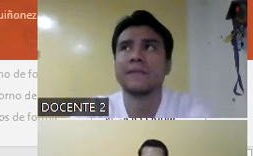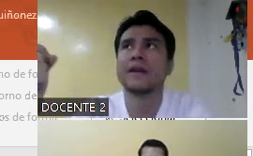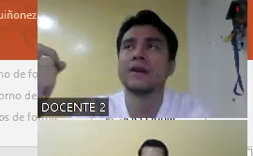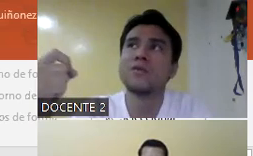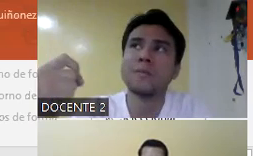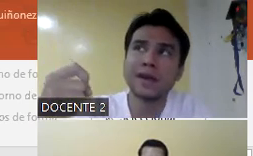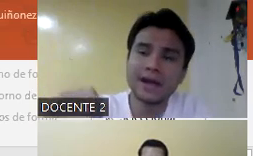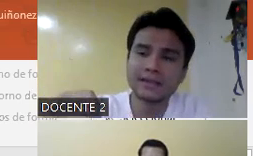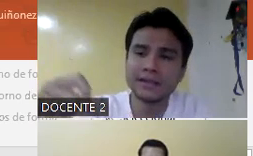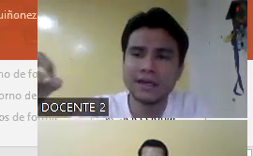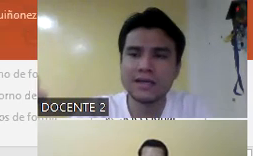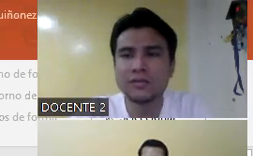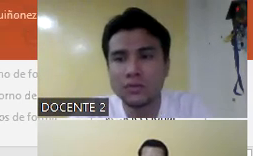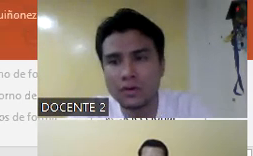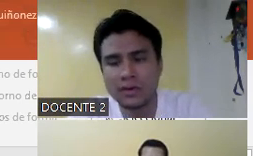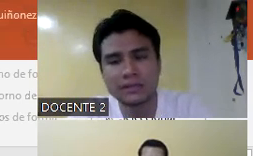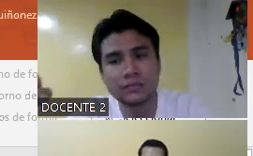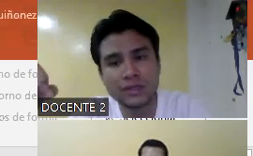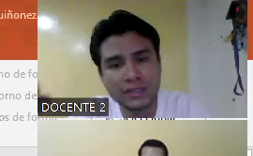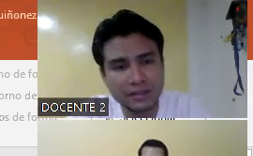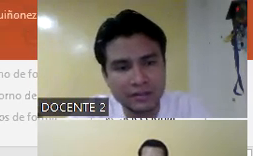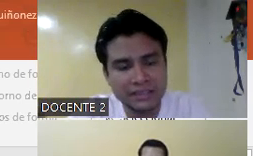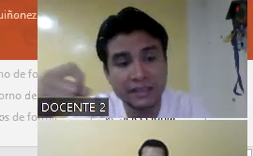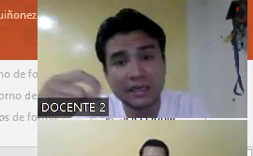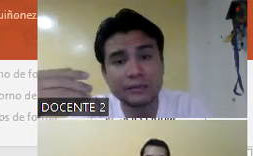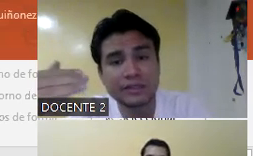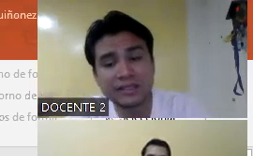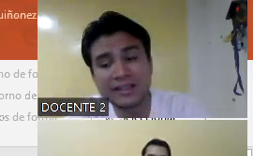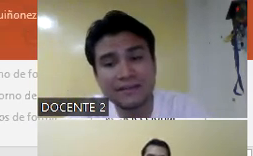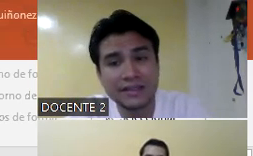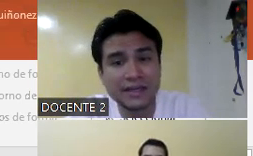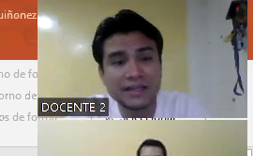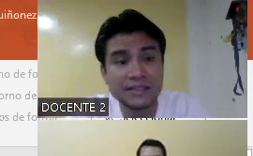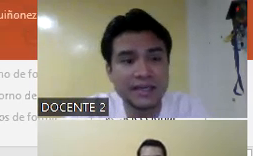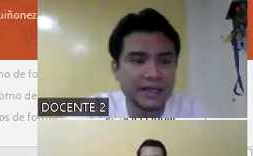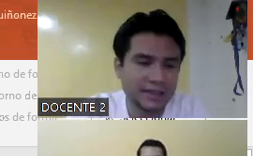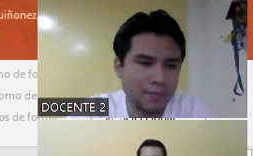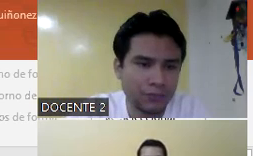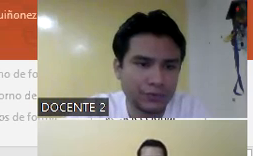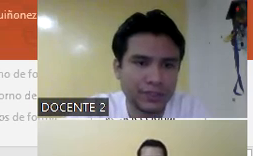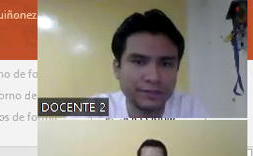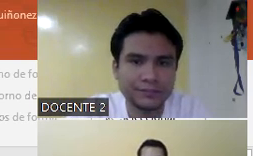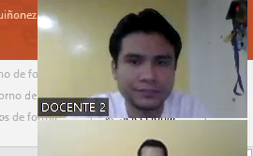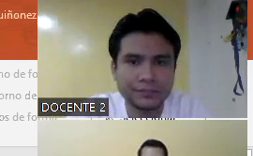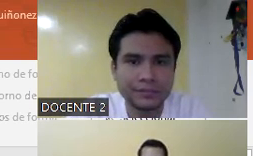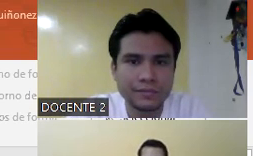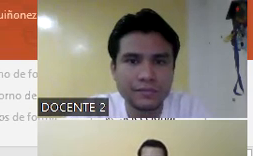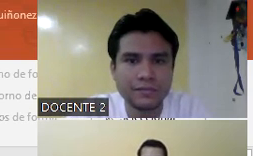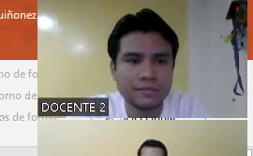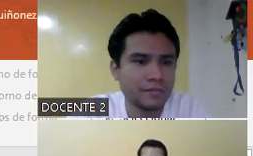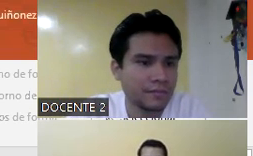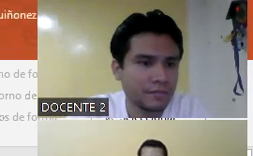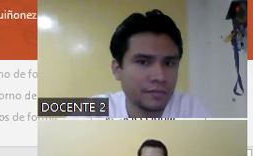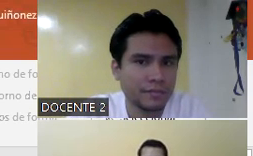el recuperarse es nulo, es muy escaso. Así que tenemos que tratar de evitar que llegue a ese punto, ¿sí?